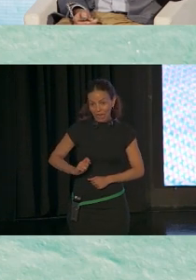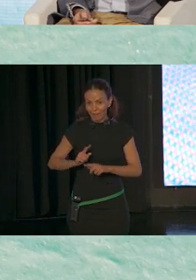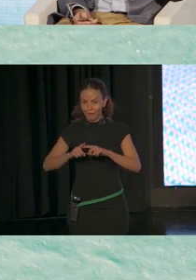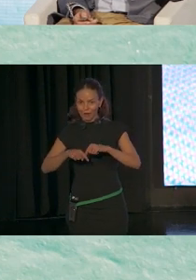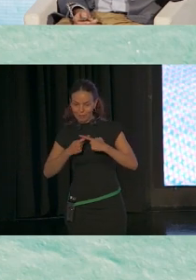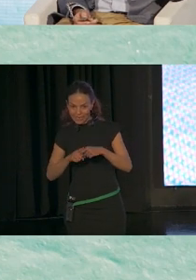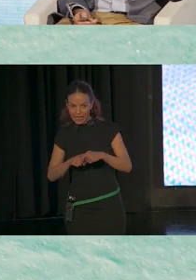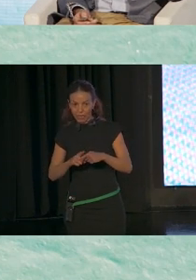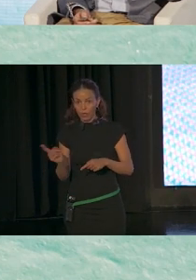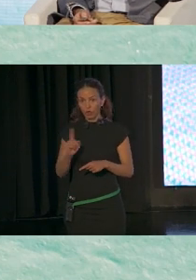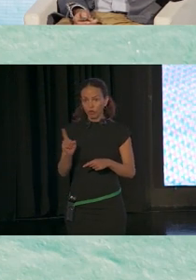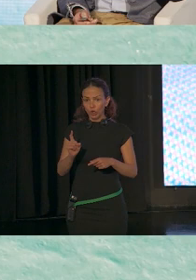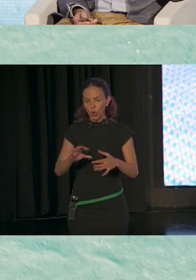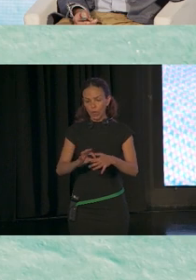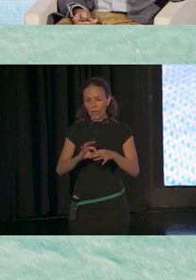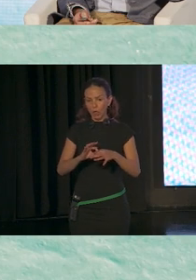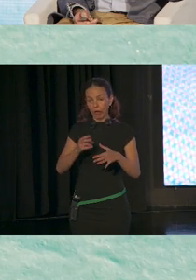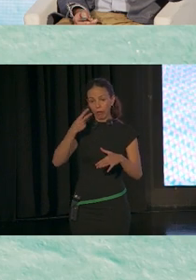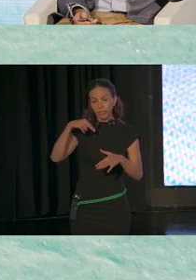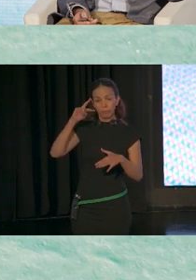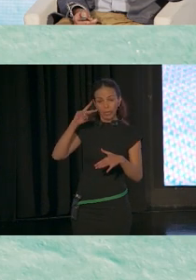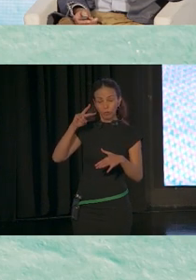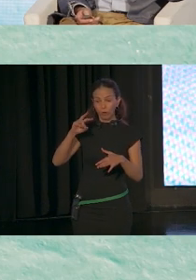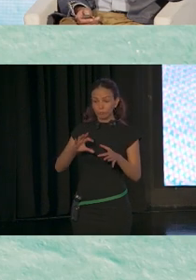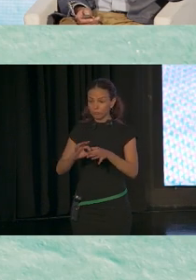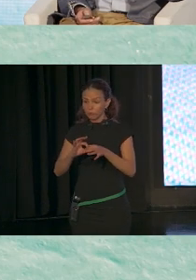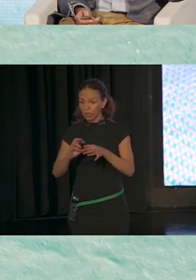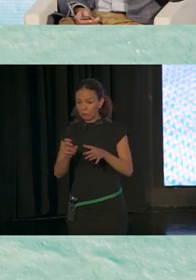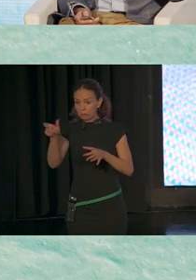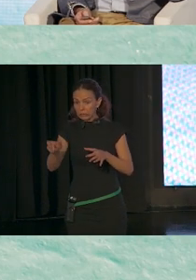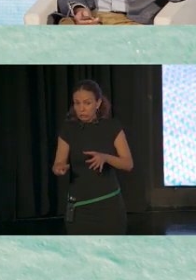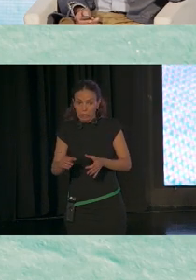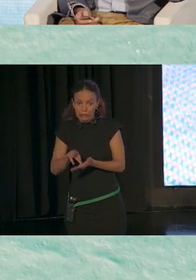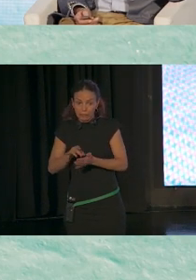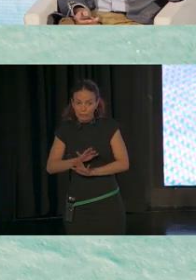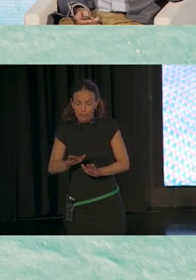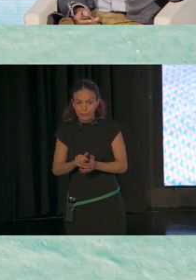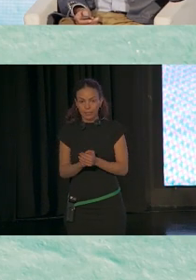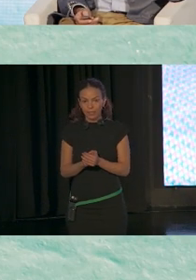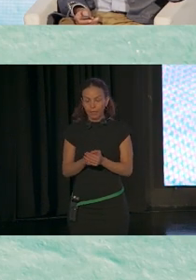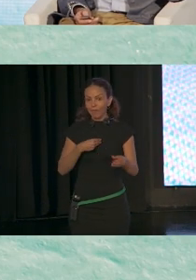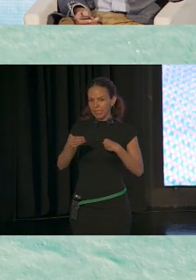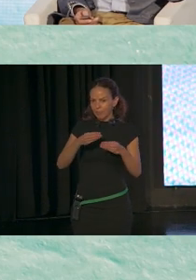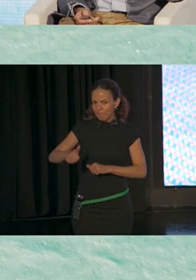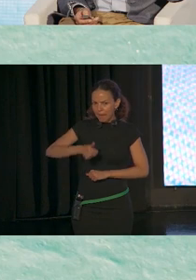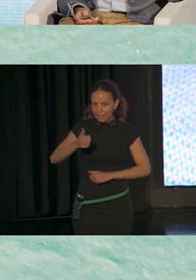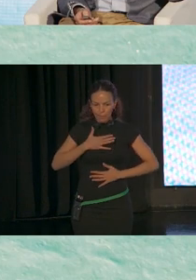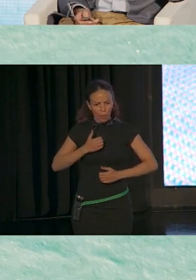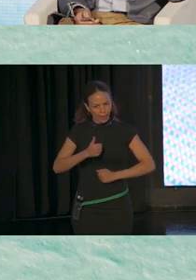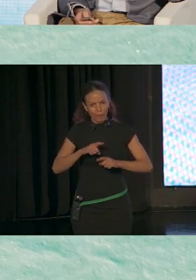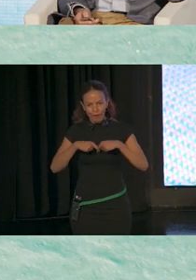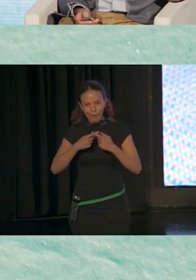no tanto una relación de experto y alguien que recibe un servicio. Mayor flexibilidad y empoderamiento de la